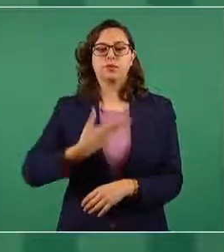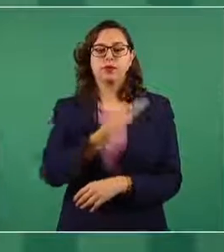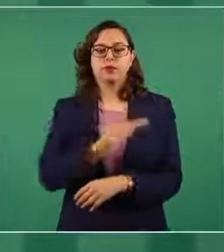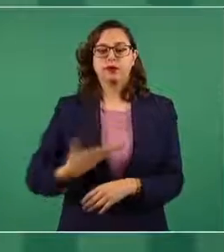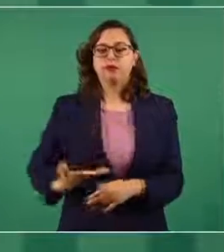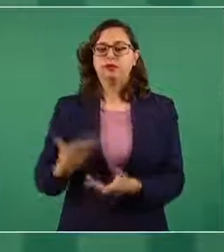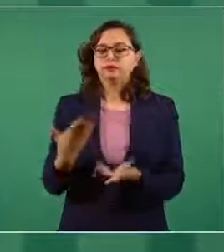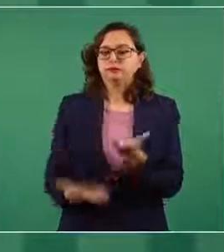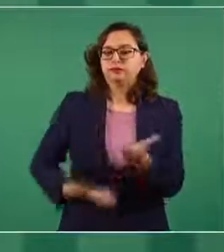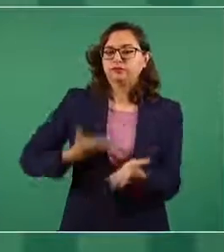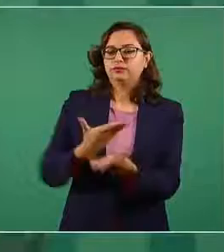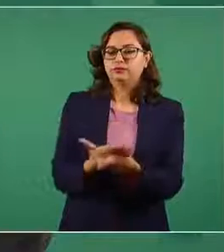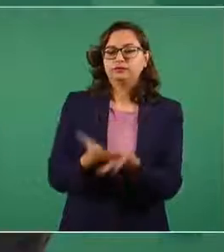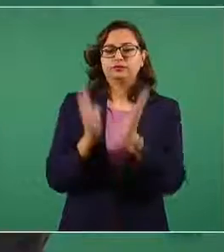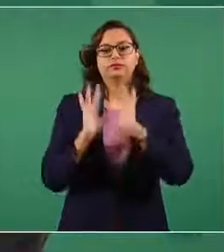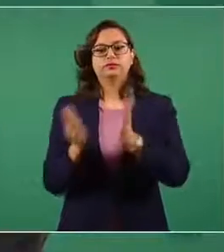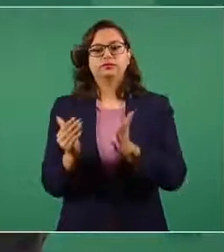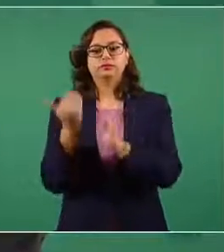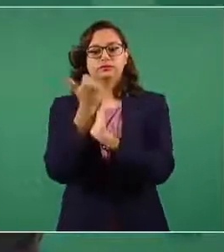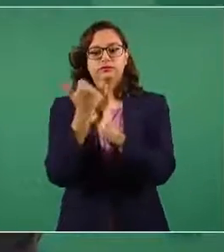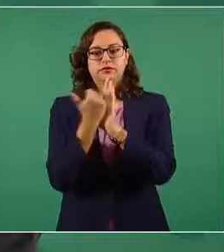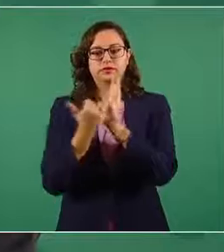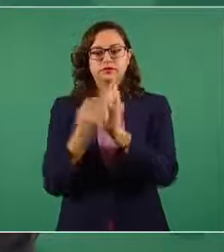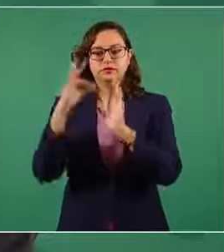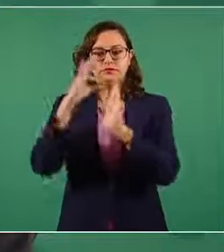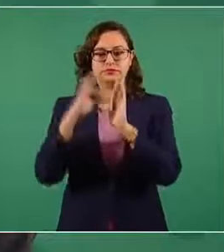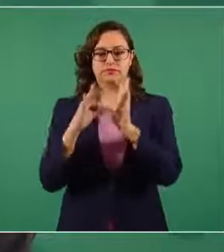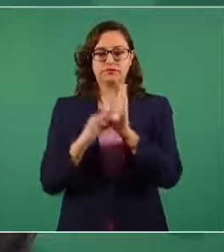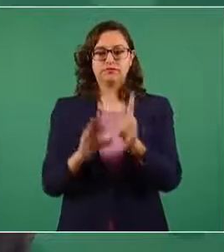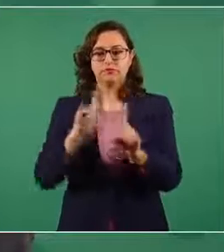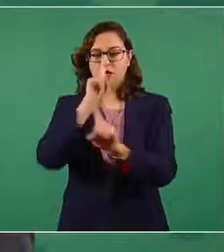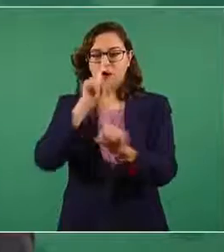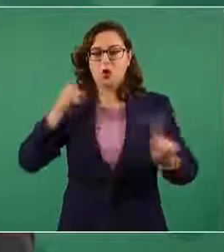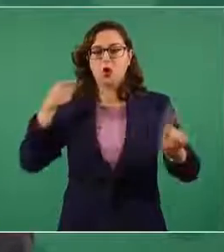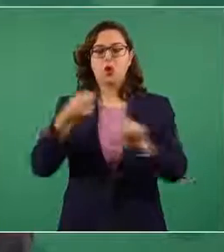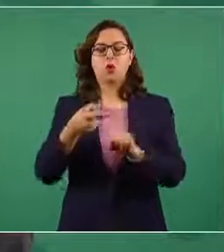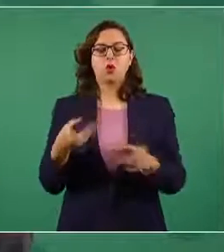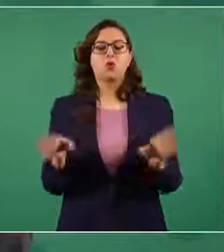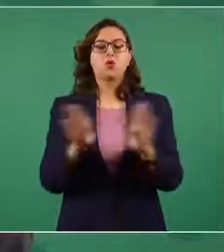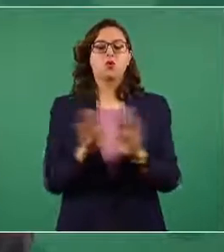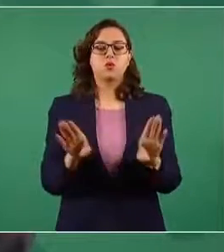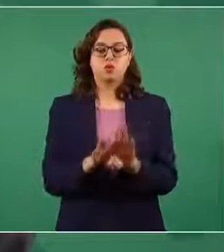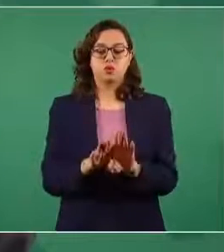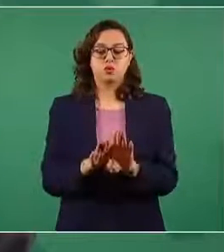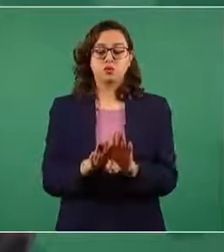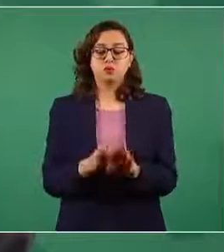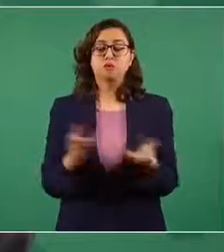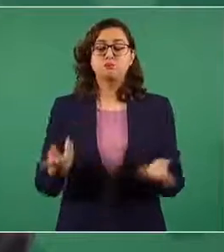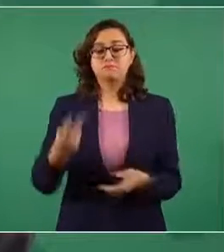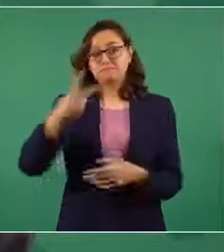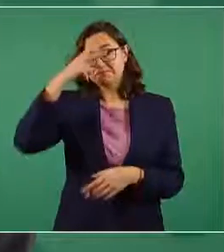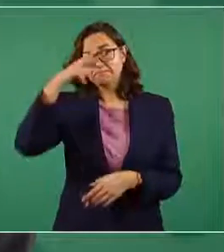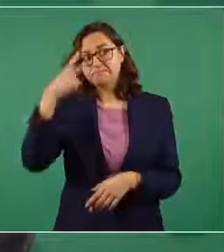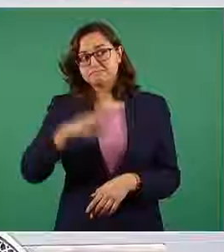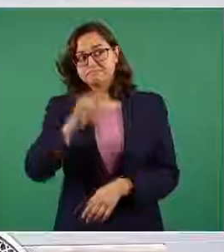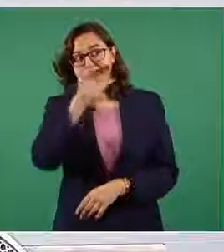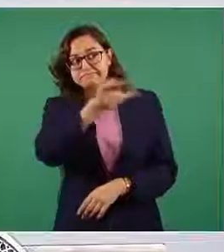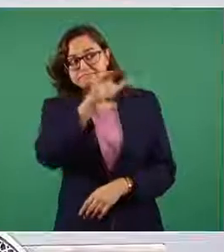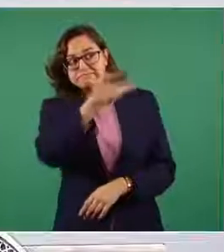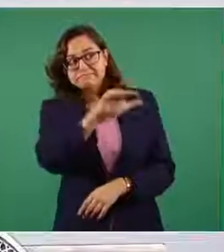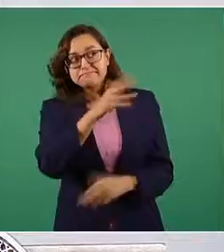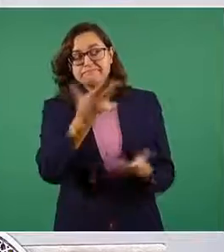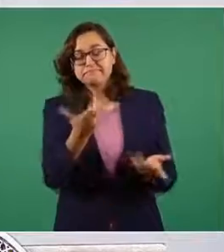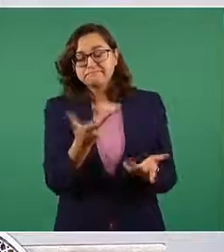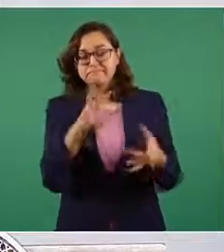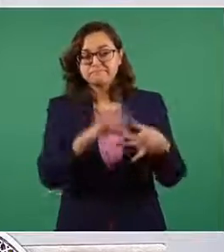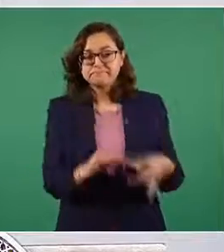estrategia o pasos que van a seguir para atender un argumento central que México ha venido insistiendo, que es, hay un